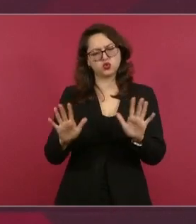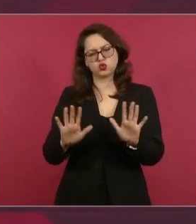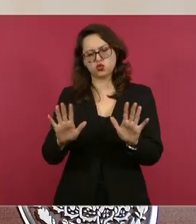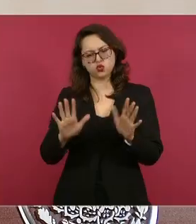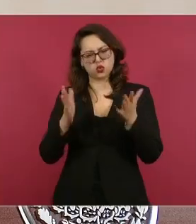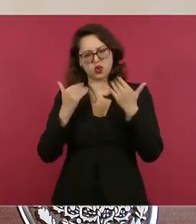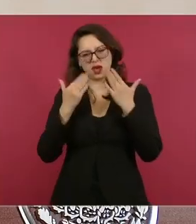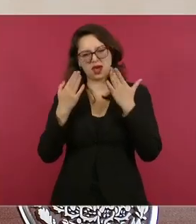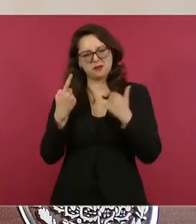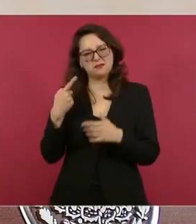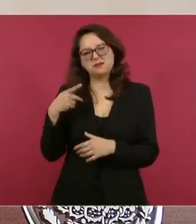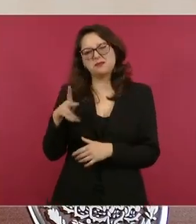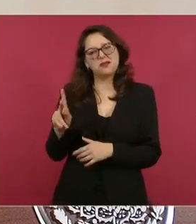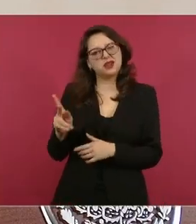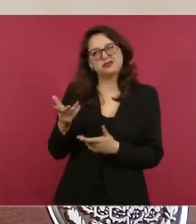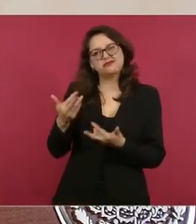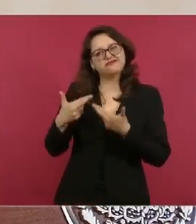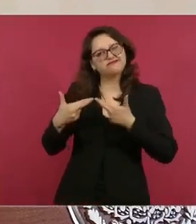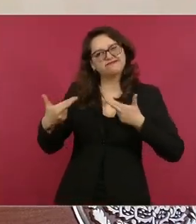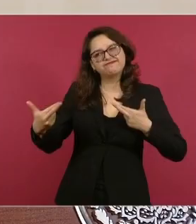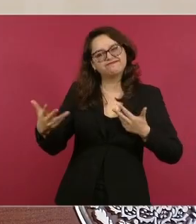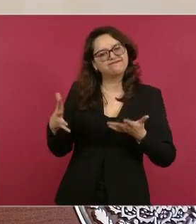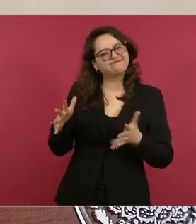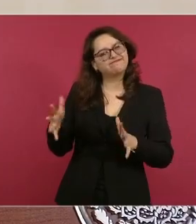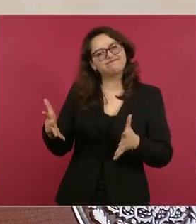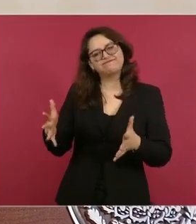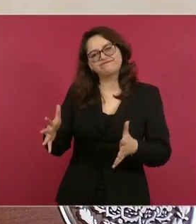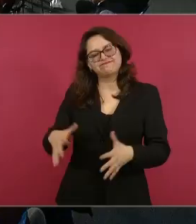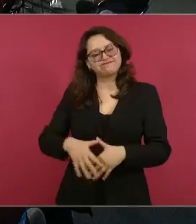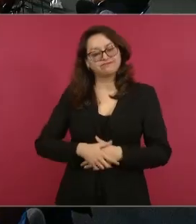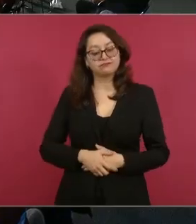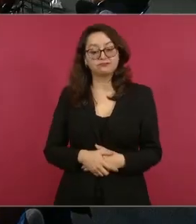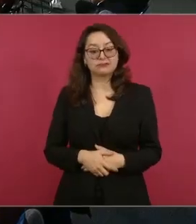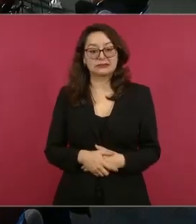Saben que los españoles, con todo respeto,